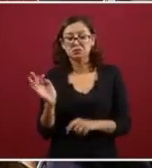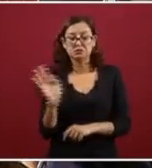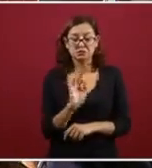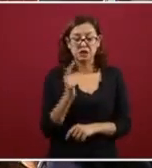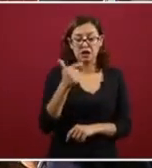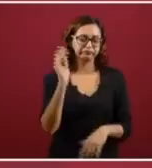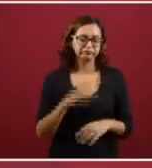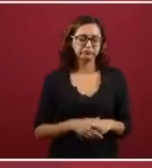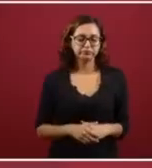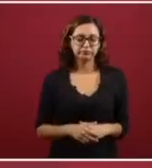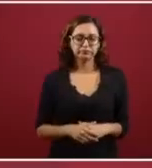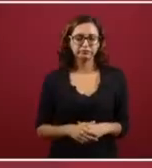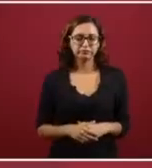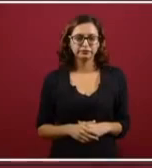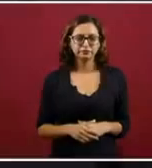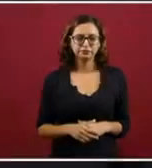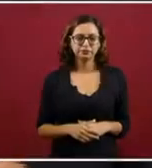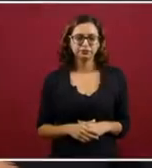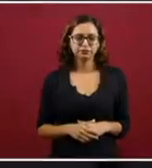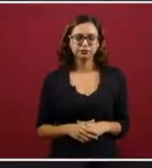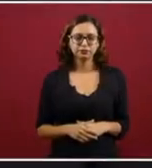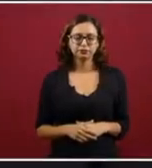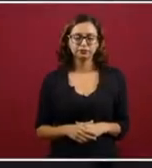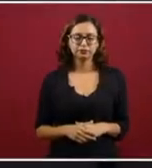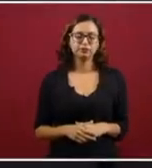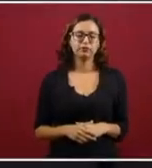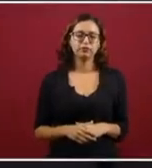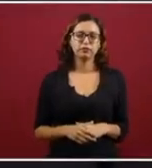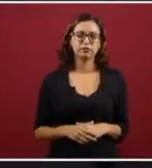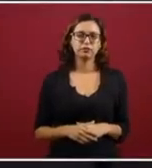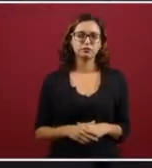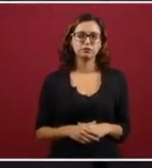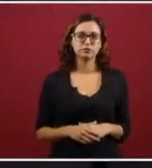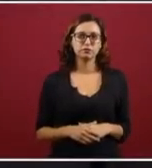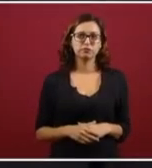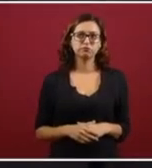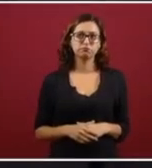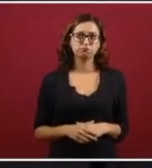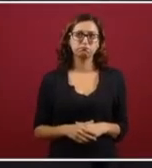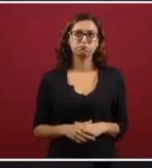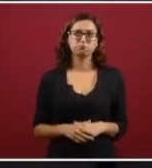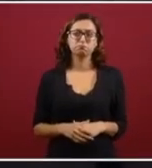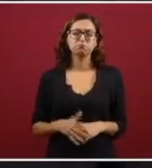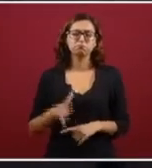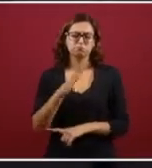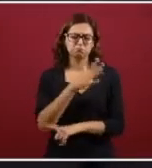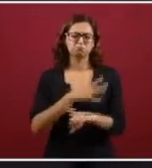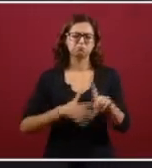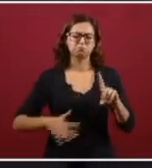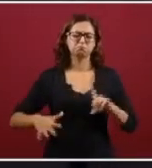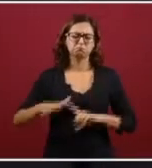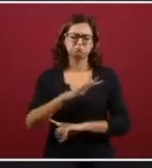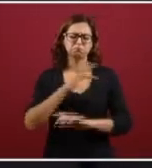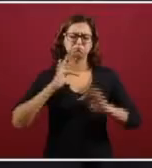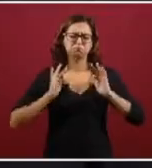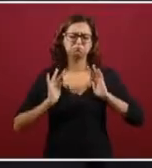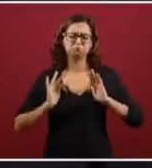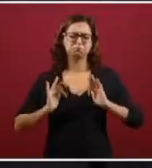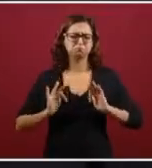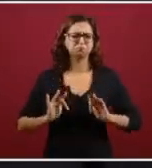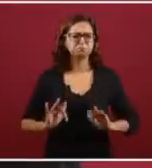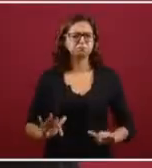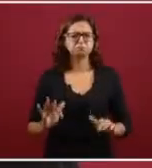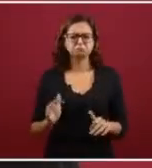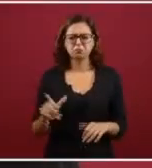a la industria nacional. Por otro lado, el presidente Andrés Manuel López Obrador calificó de exitosa la reunión que sostuvieron el secretario de